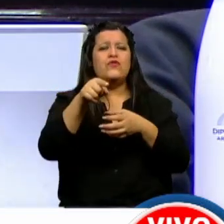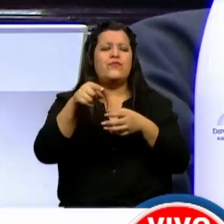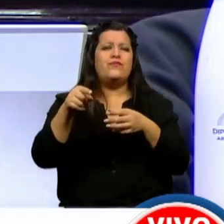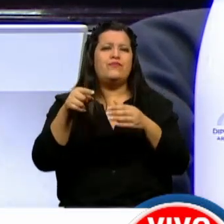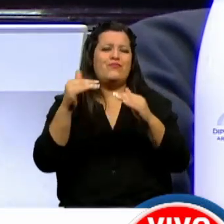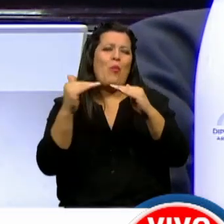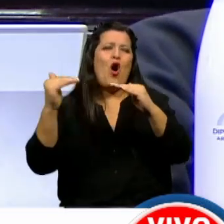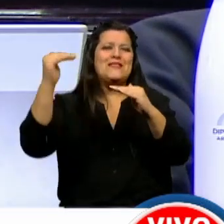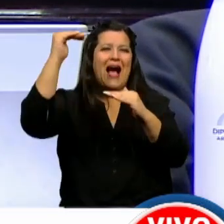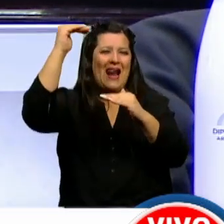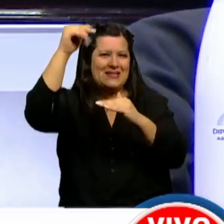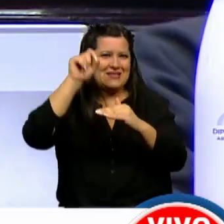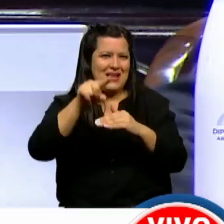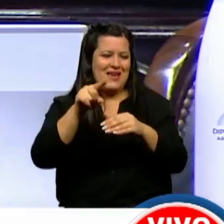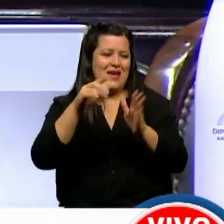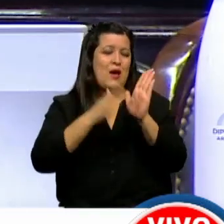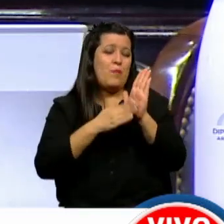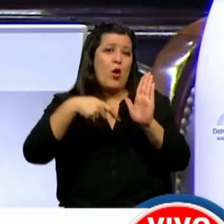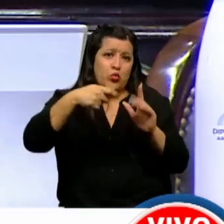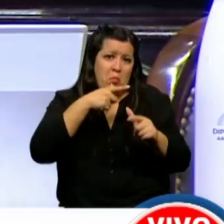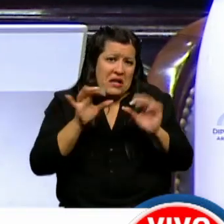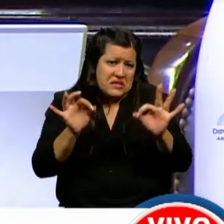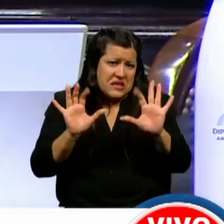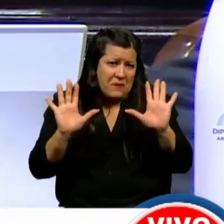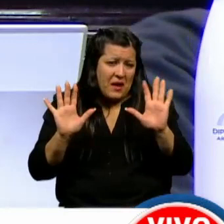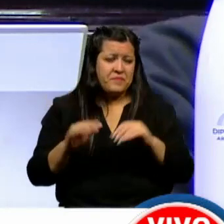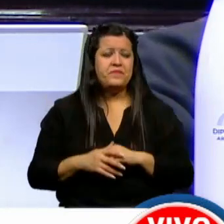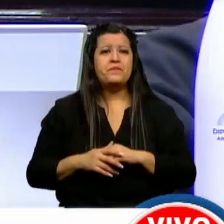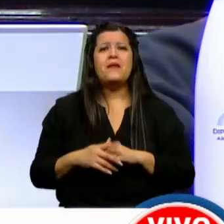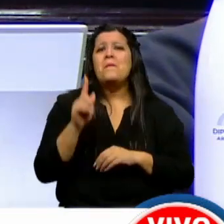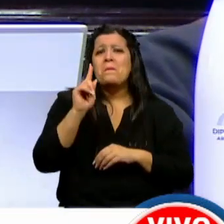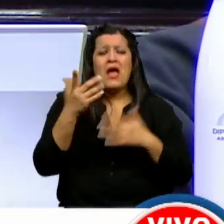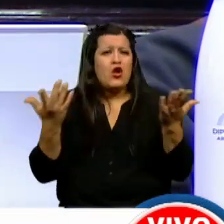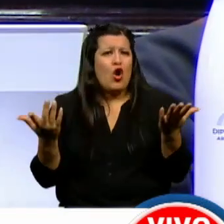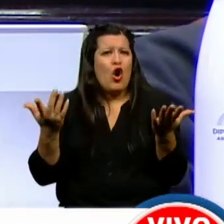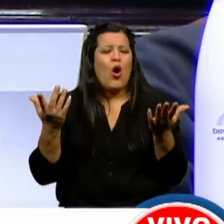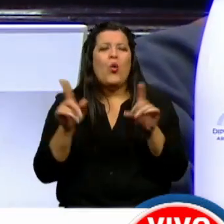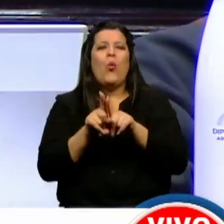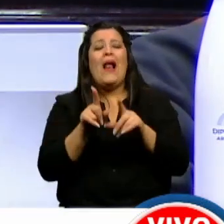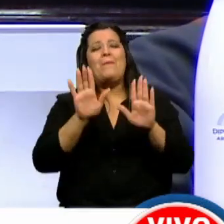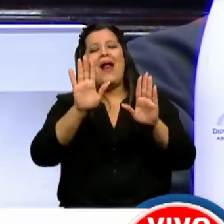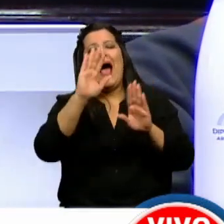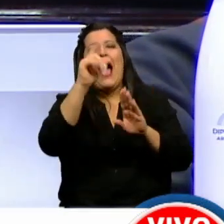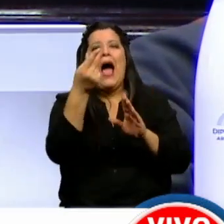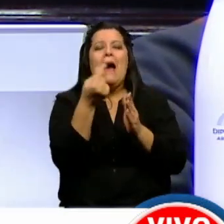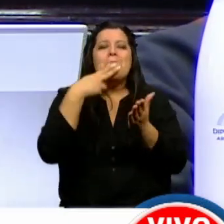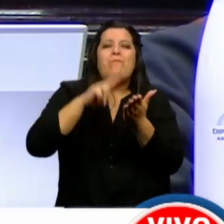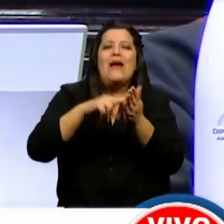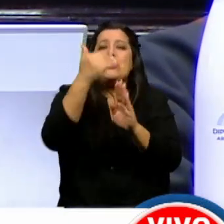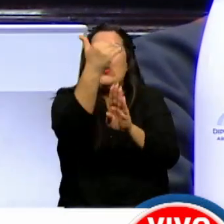escalas del monotributo, que nos parece bien, pero en ningún sentido es un alivio fiscal. Esto tiene que quedar muy